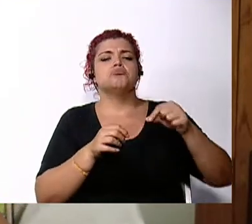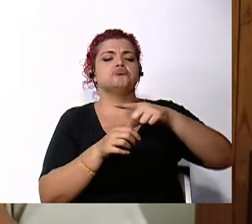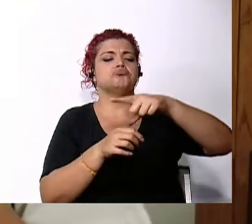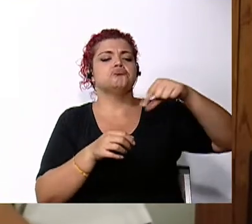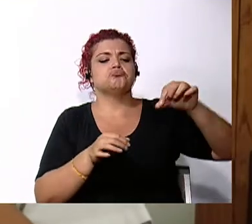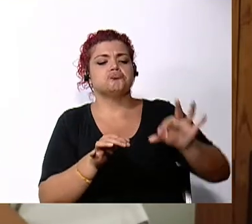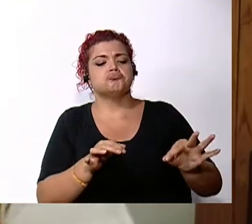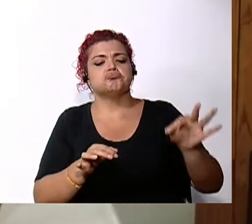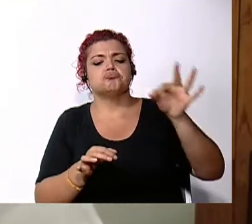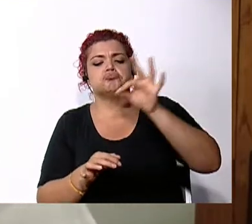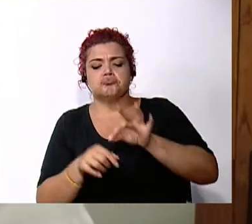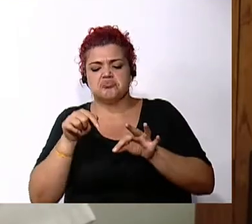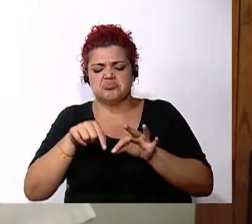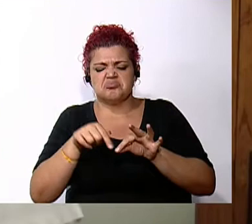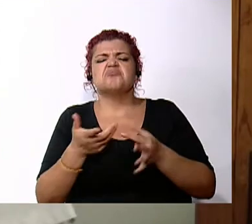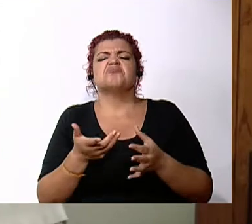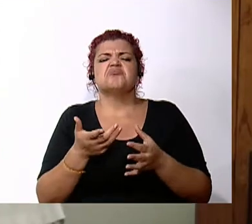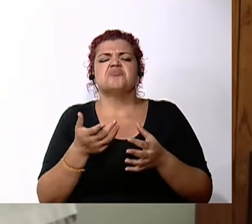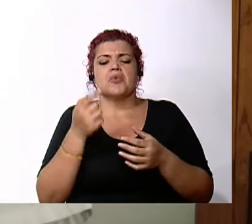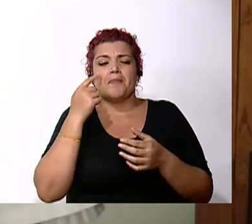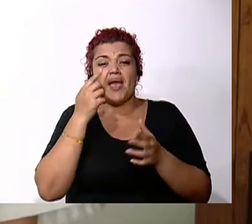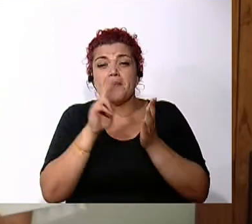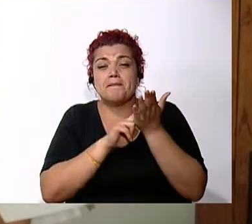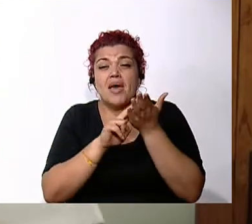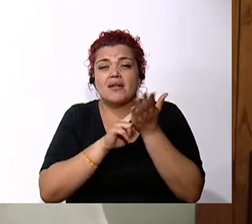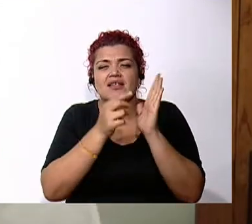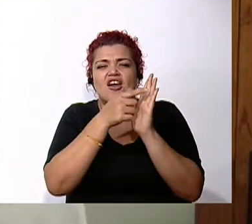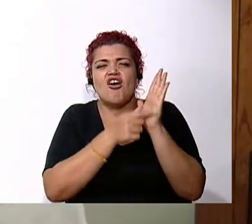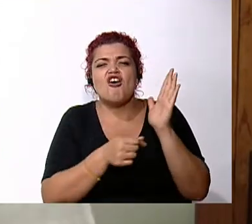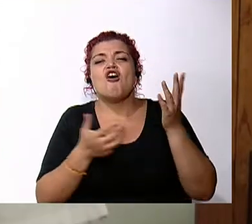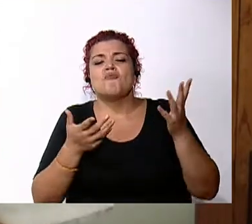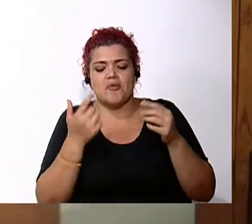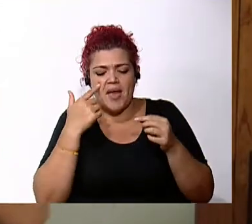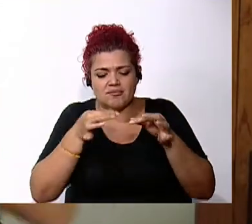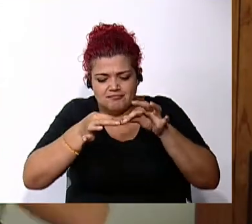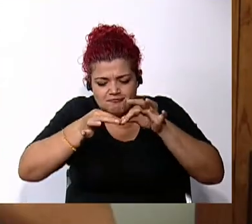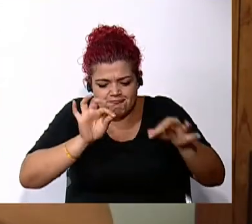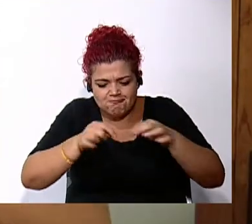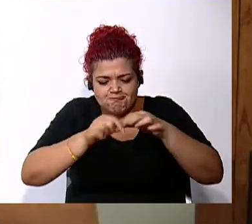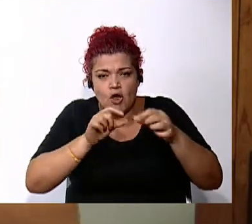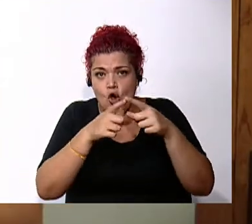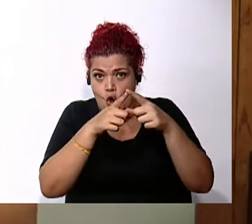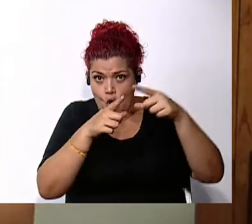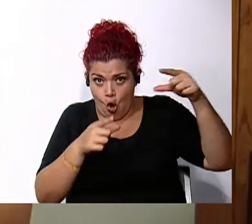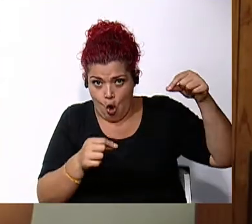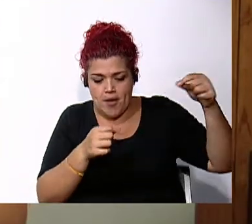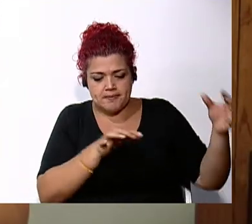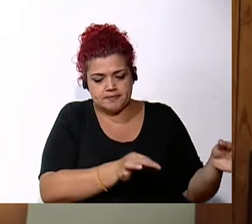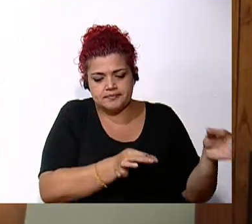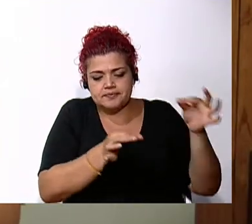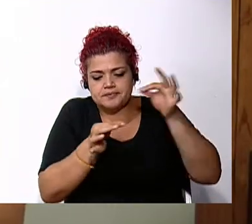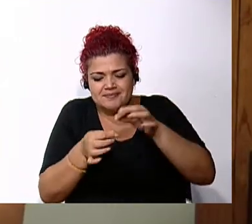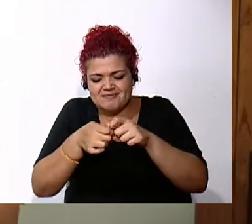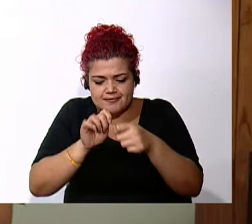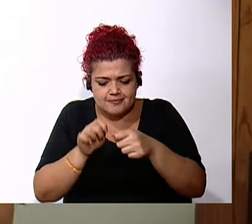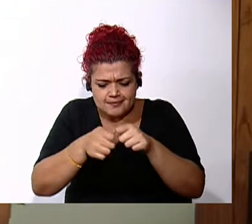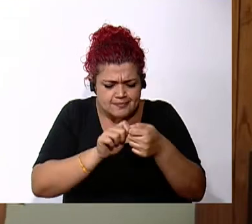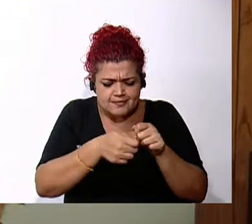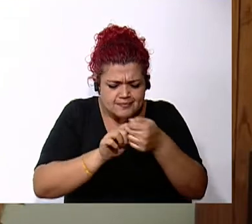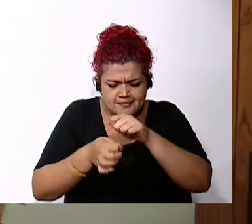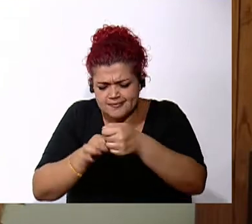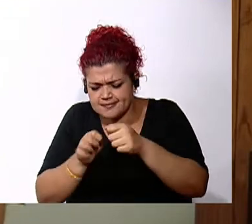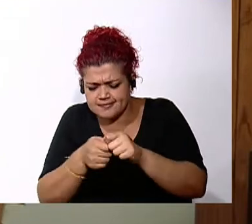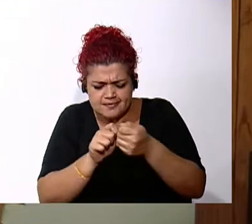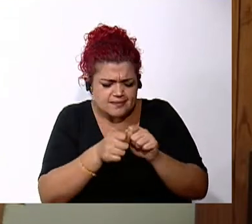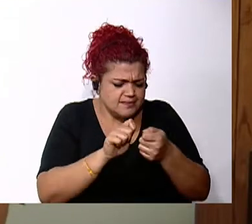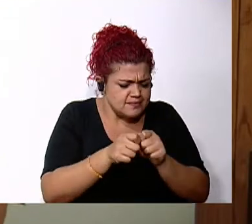la clorofila de esta hoja. Para ello, rómpela a trocitos y ponla en el mortero. Déjala ahí bien